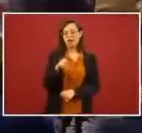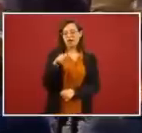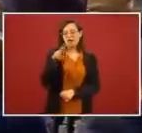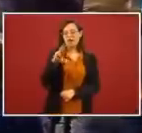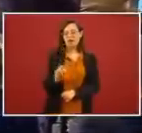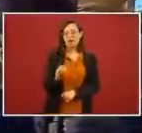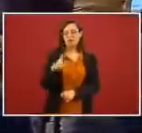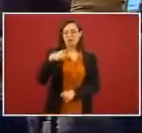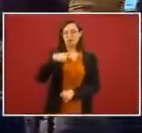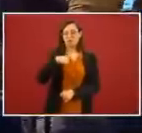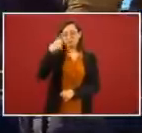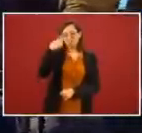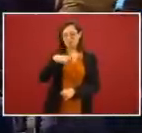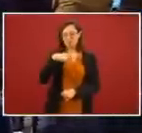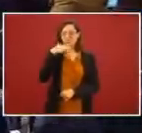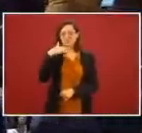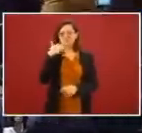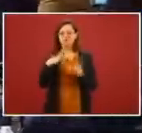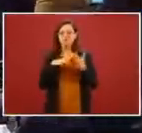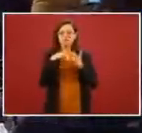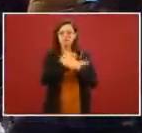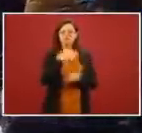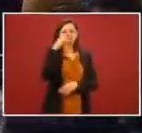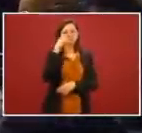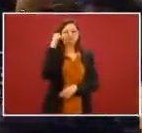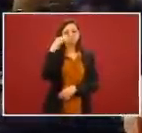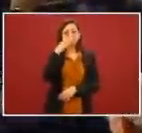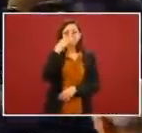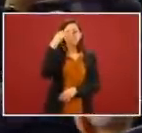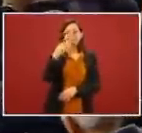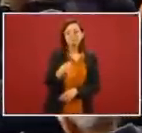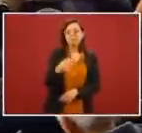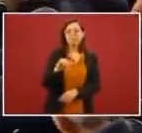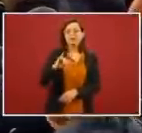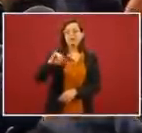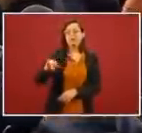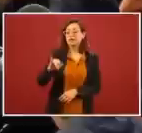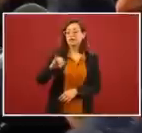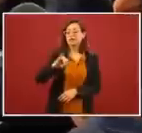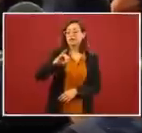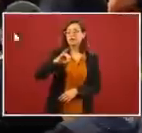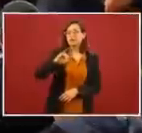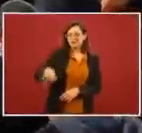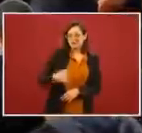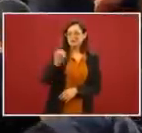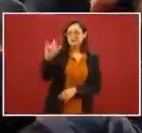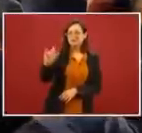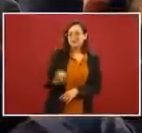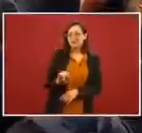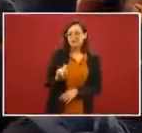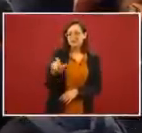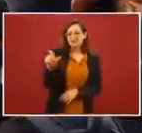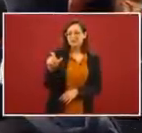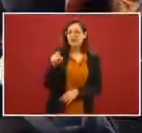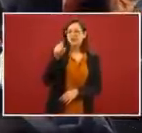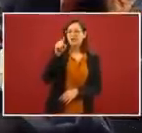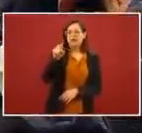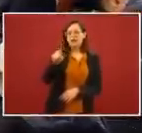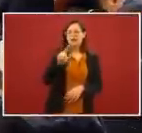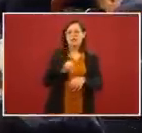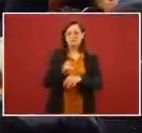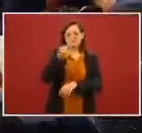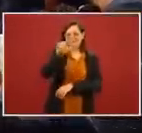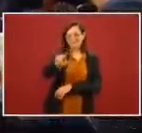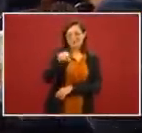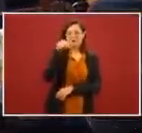día de ayer publicamos que Interjet, la aerolínea propiedad de Miguel Alemán, tiene un adeudo con el gobierno de más de 3